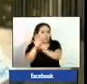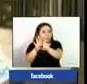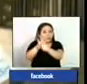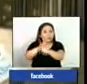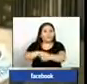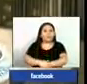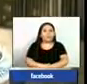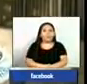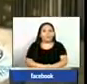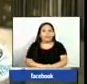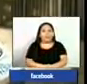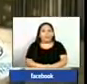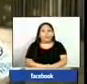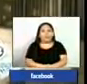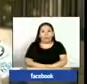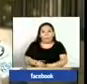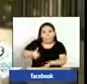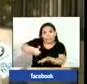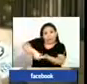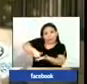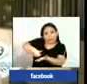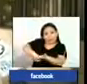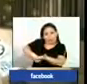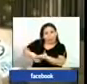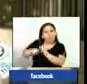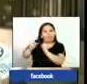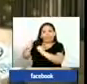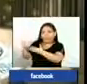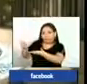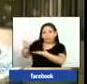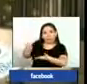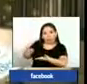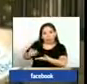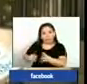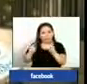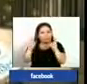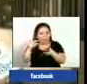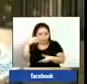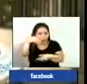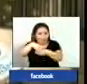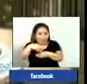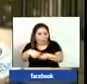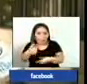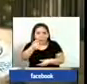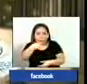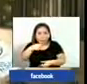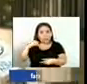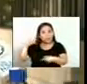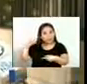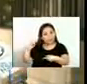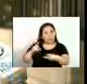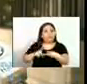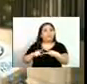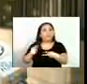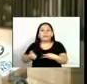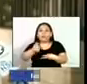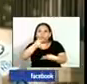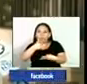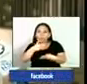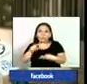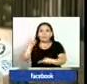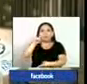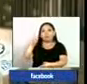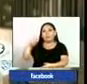La municipalidad ha hecho esta gestión de entregar kit vitamínicos que está formada por vitamina C y vitamina C,